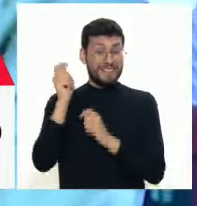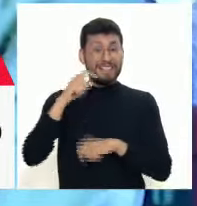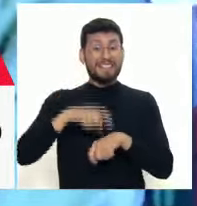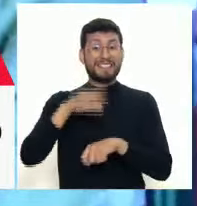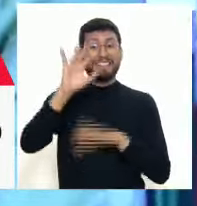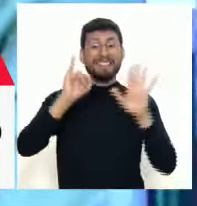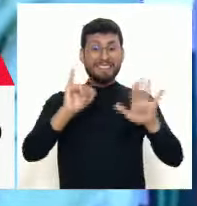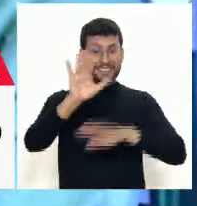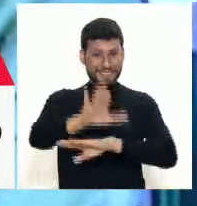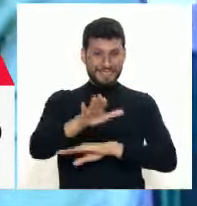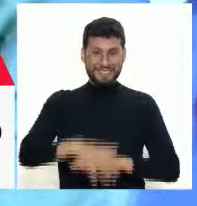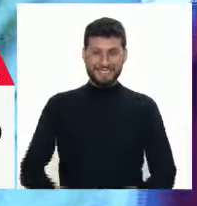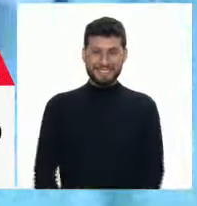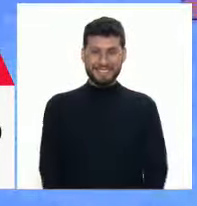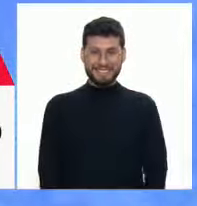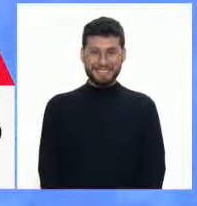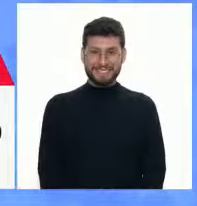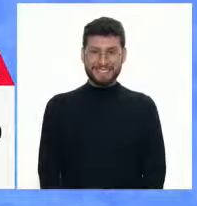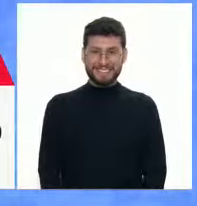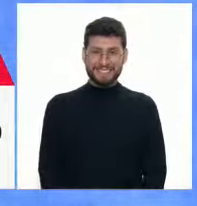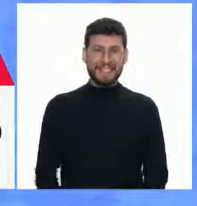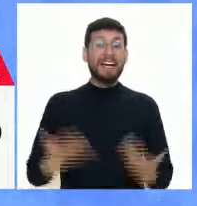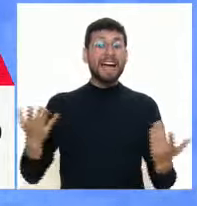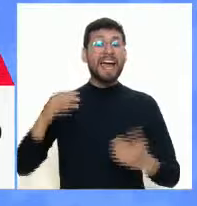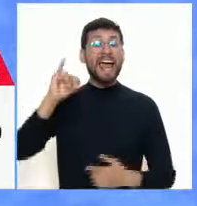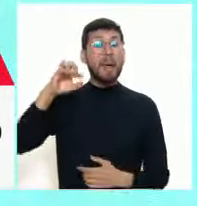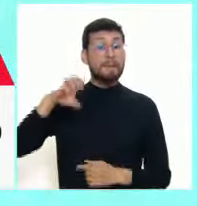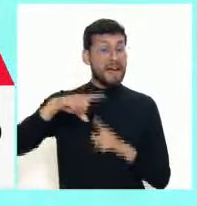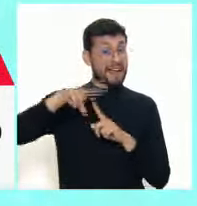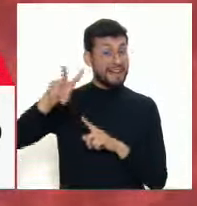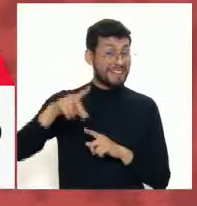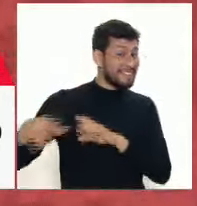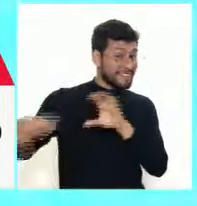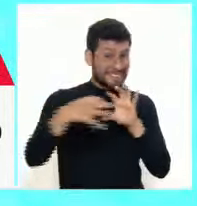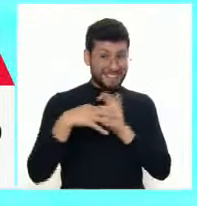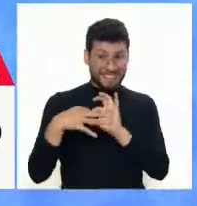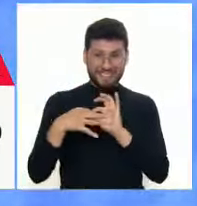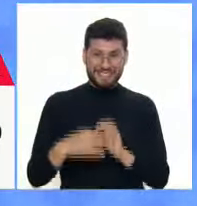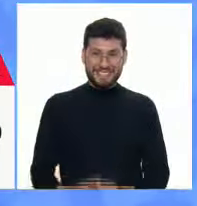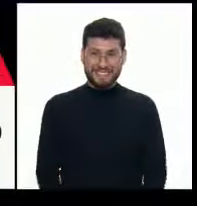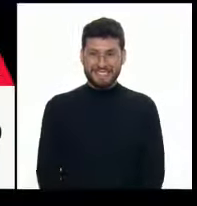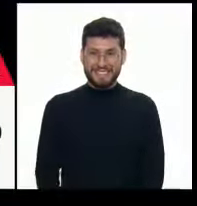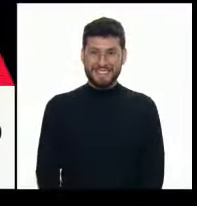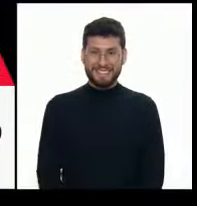6 de la tarde. Por Canal IP, nos une.